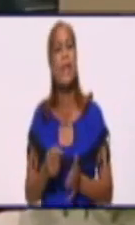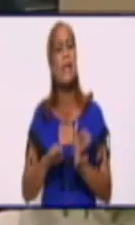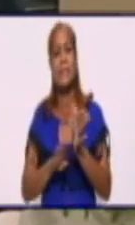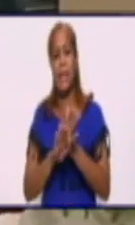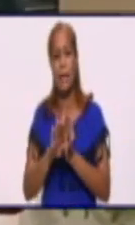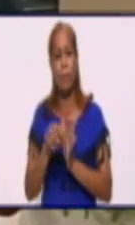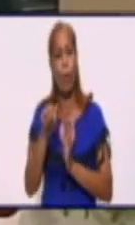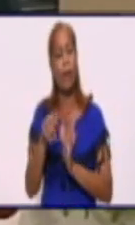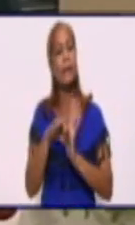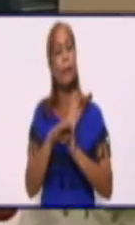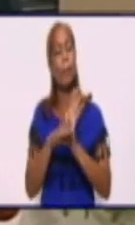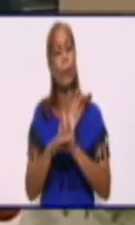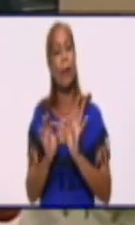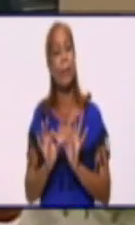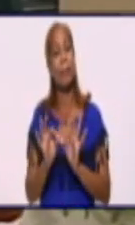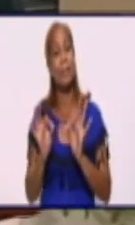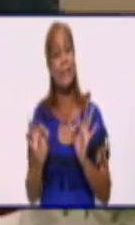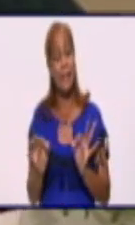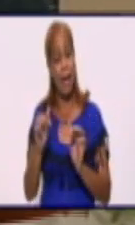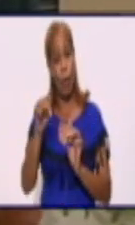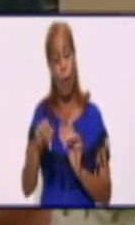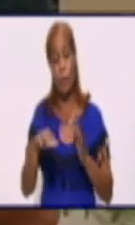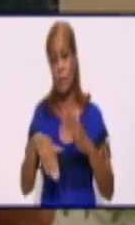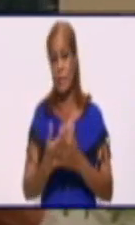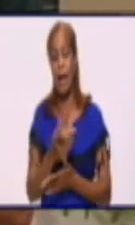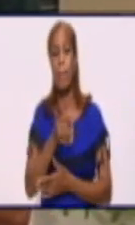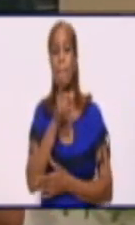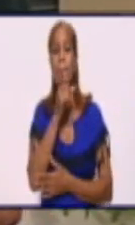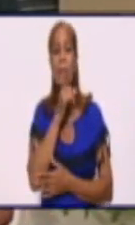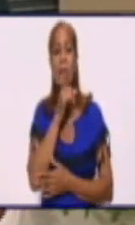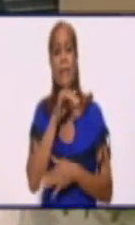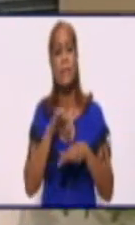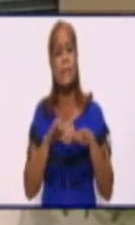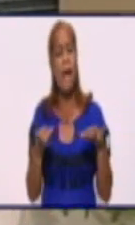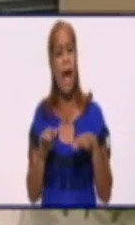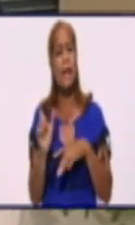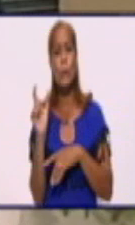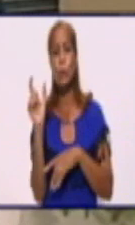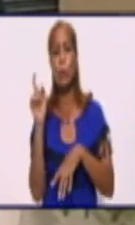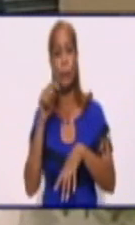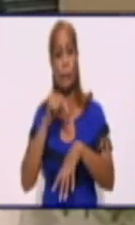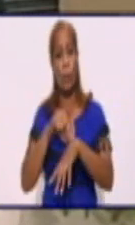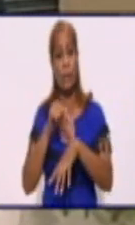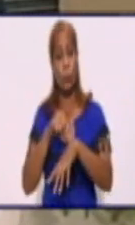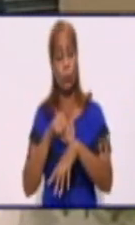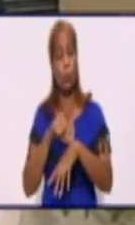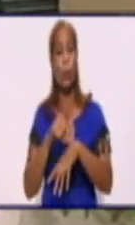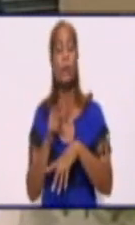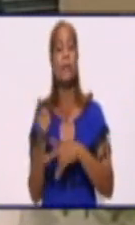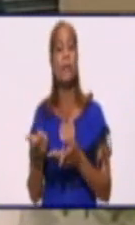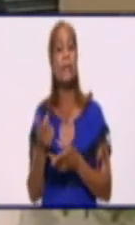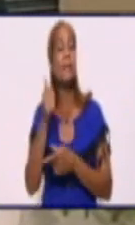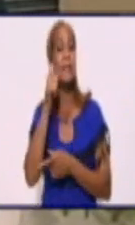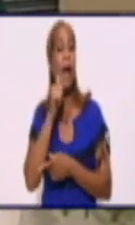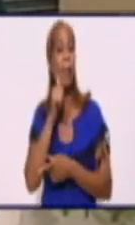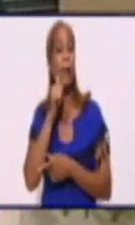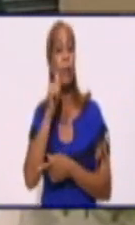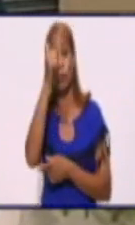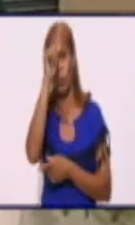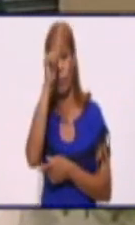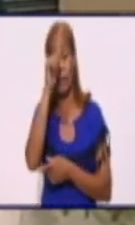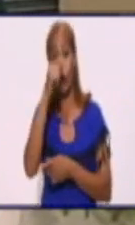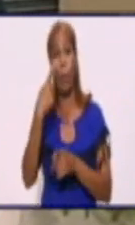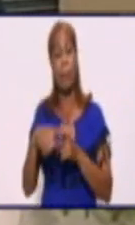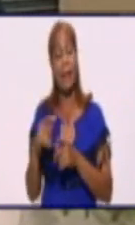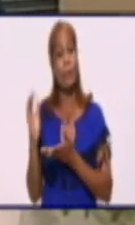La revista Frecuencia 12 en la emisión de este día viernes, ya casi de fin de semana, y me place muchísimo recibir a